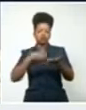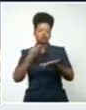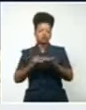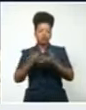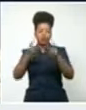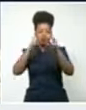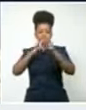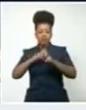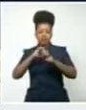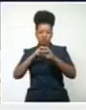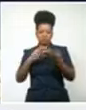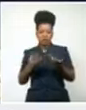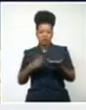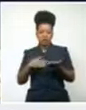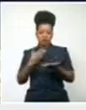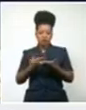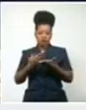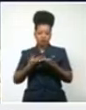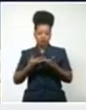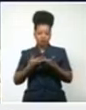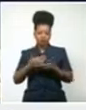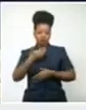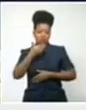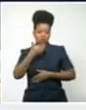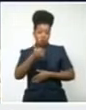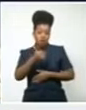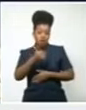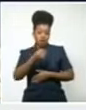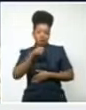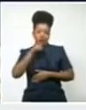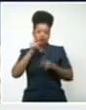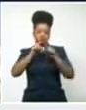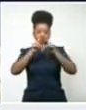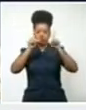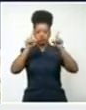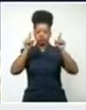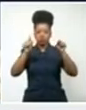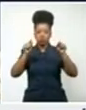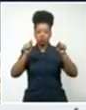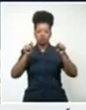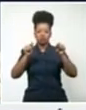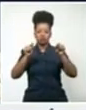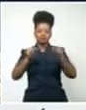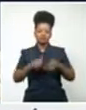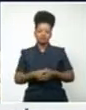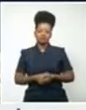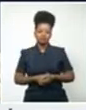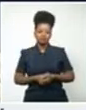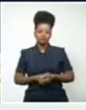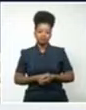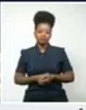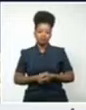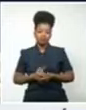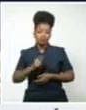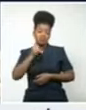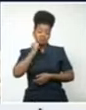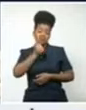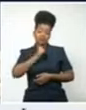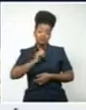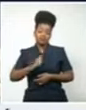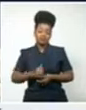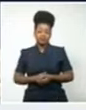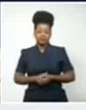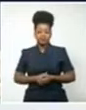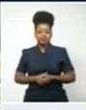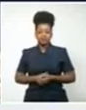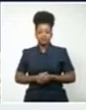demostrar su efectividad y poderlo extender a todo Cuba. Y tendría, como es natural, muchas ventajas en este sentido. Esas son